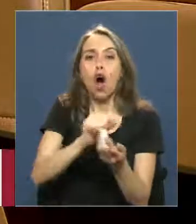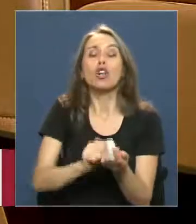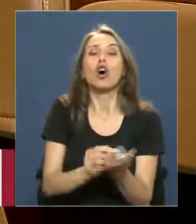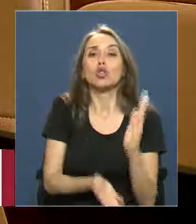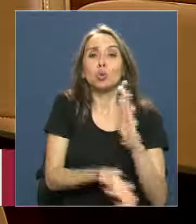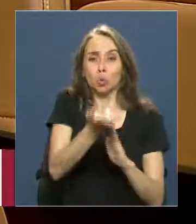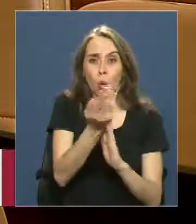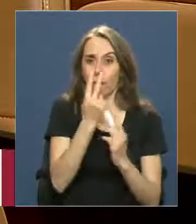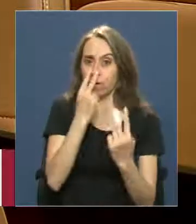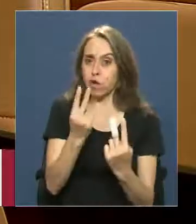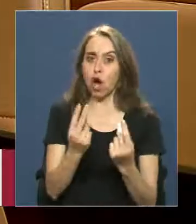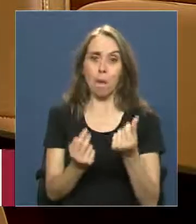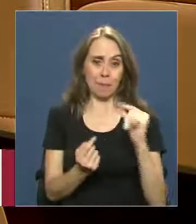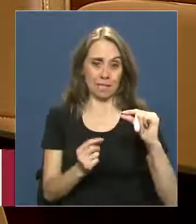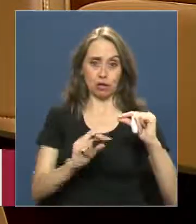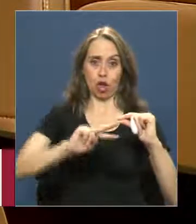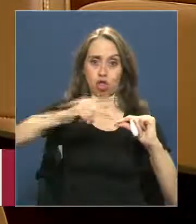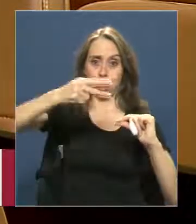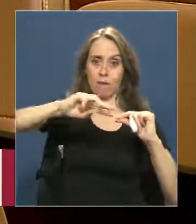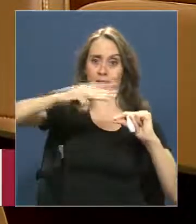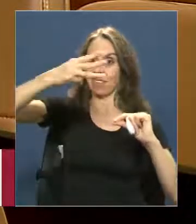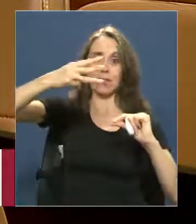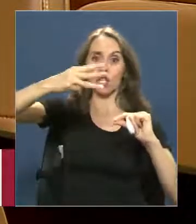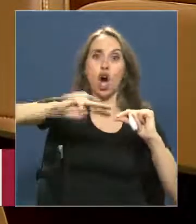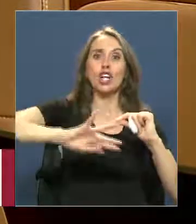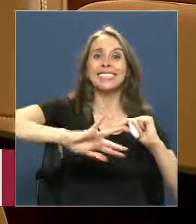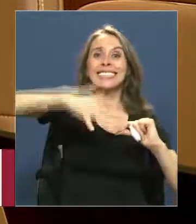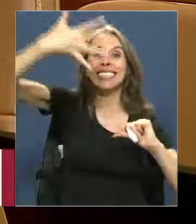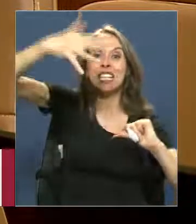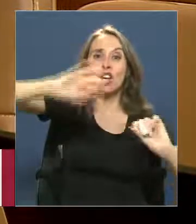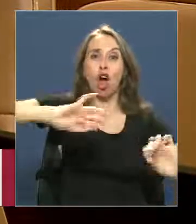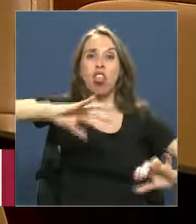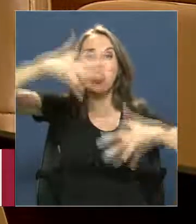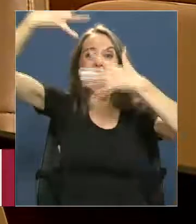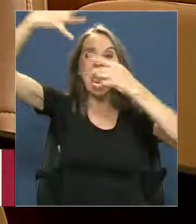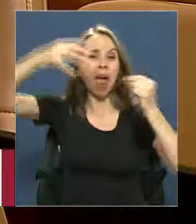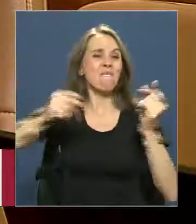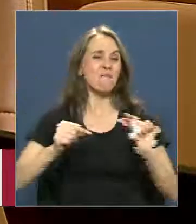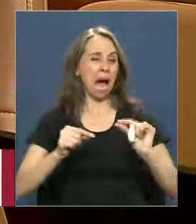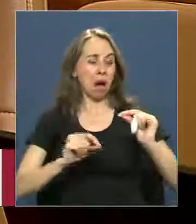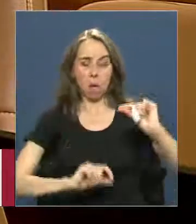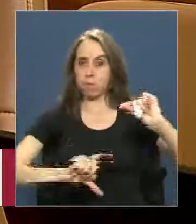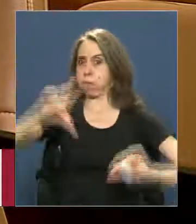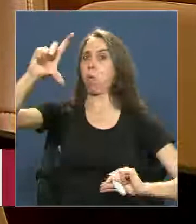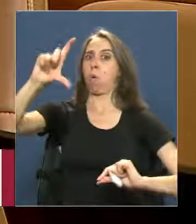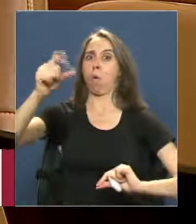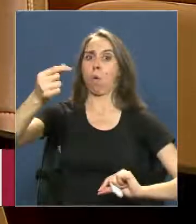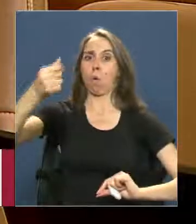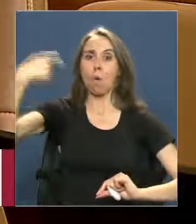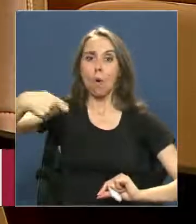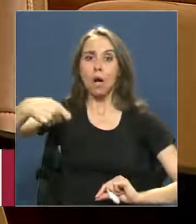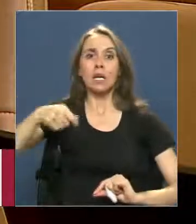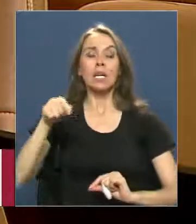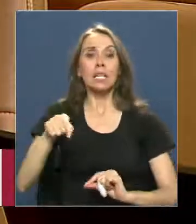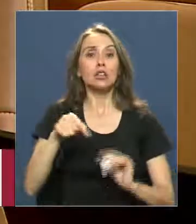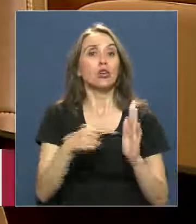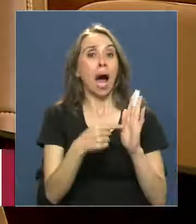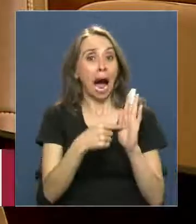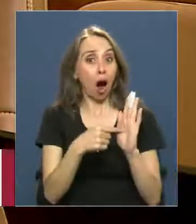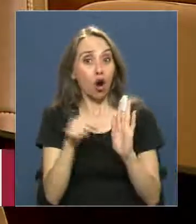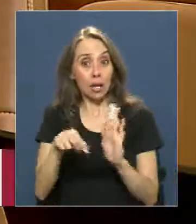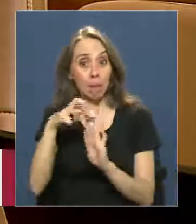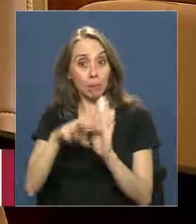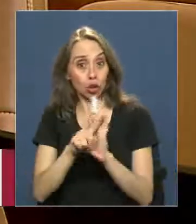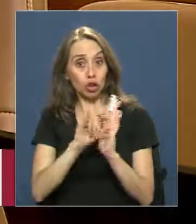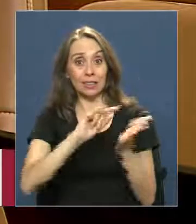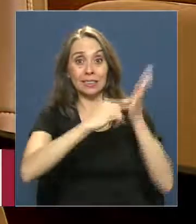que al triple, 5 veces, 10 veces. Y esto entonces le estamos entregando una facultad para siempre, en todas las ocasiones, no